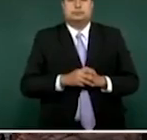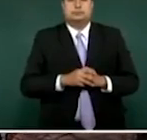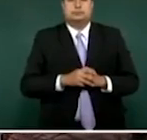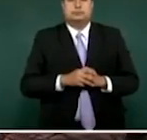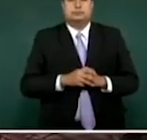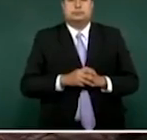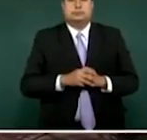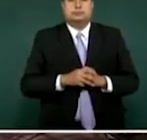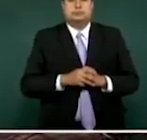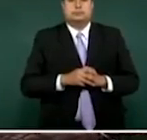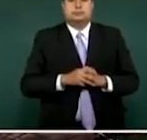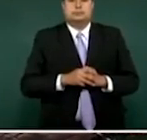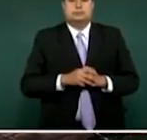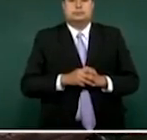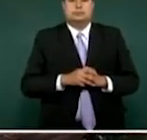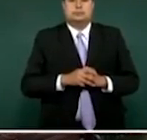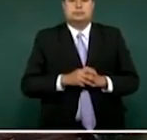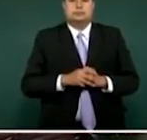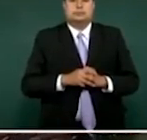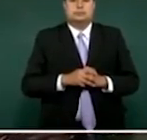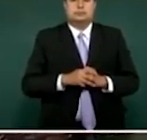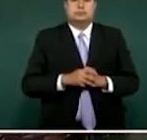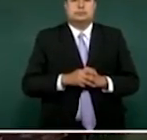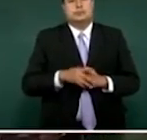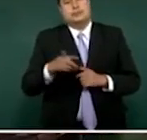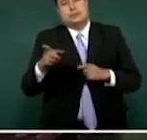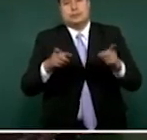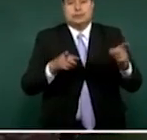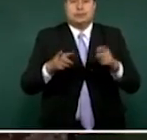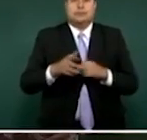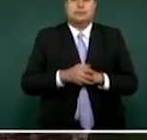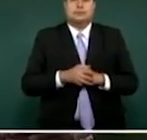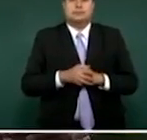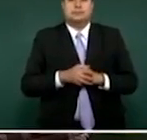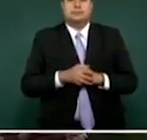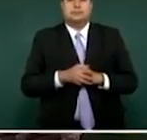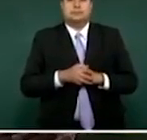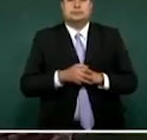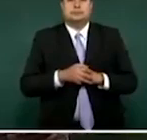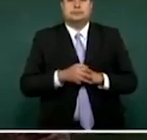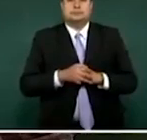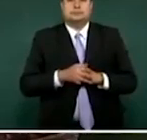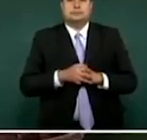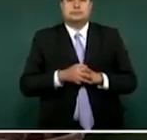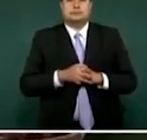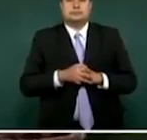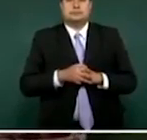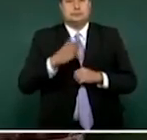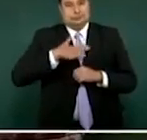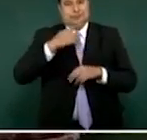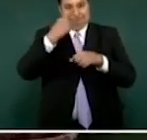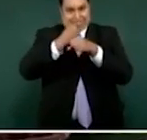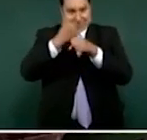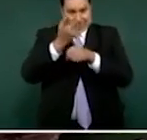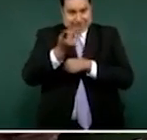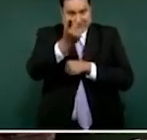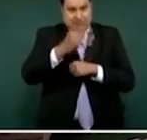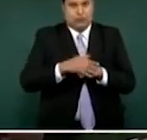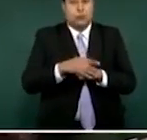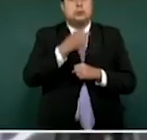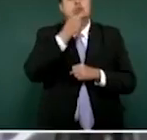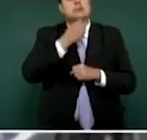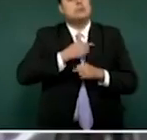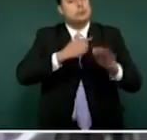Que nada más estoy Buenos días, presidente. Lucía López, a sus órdenes. La primera pregunta, usted me